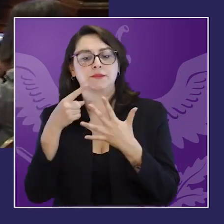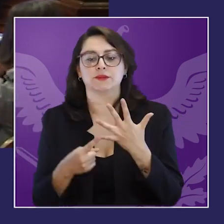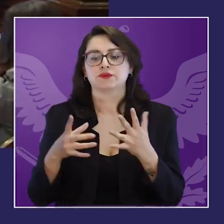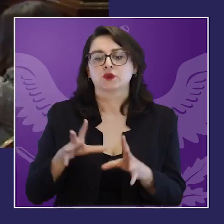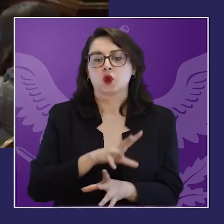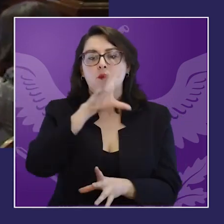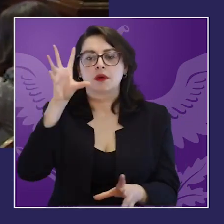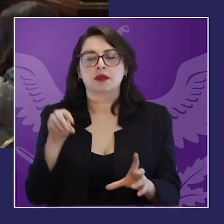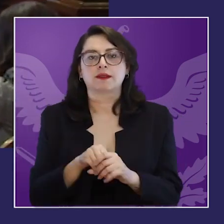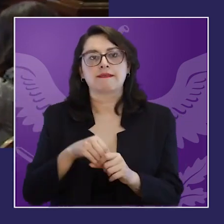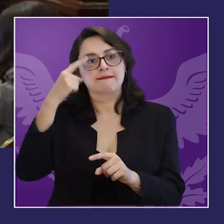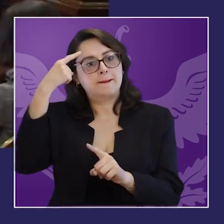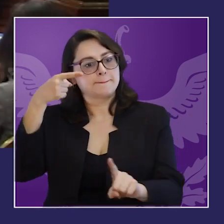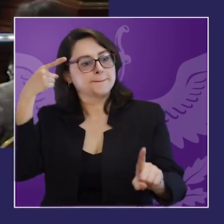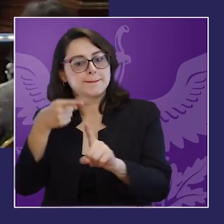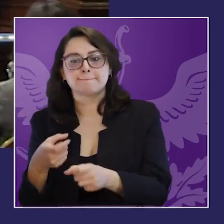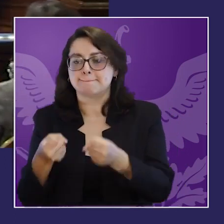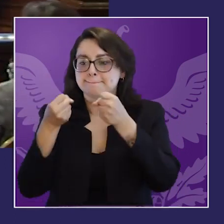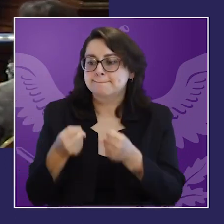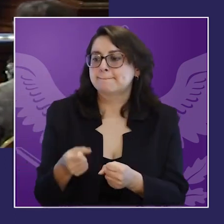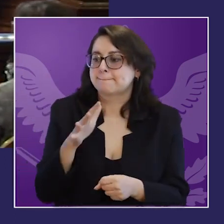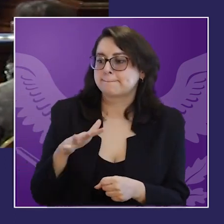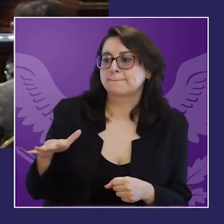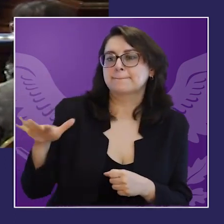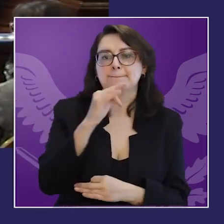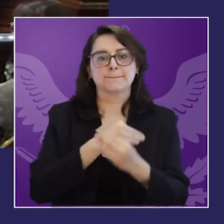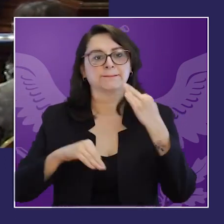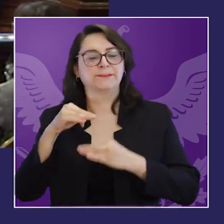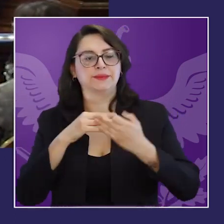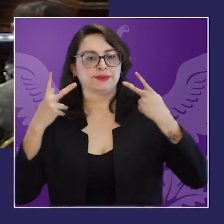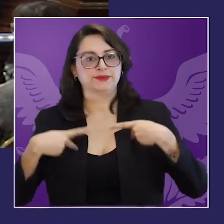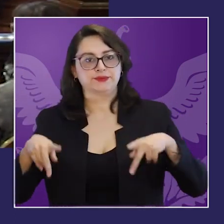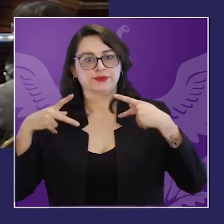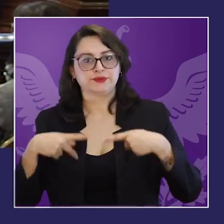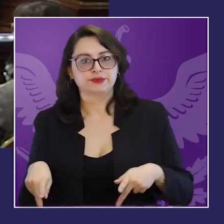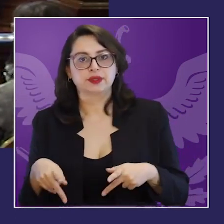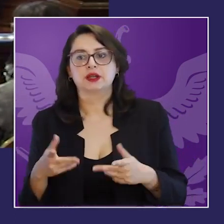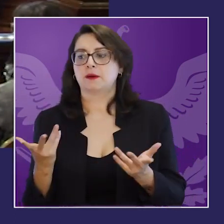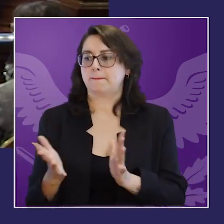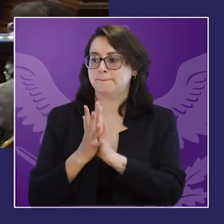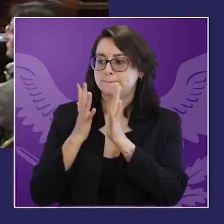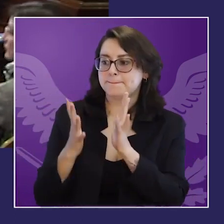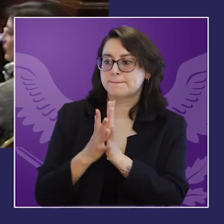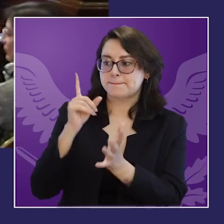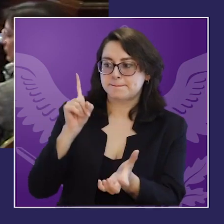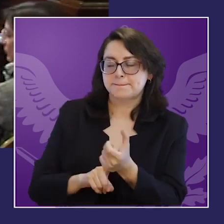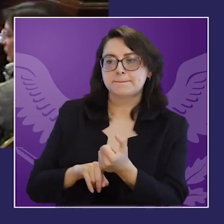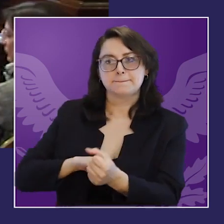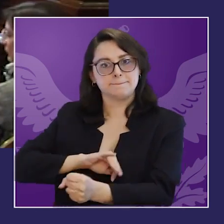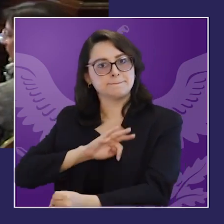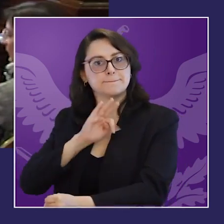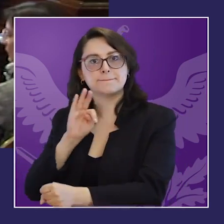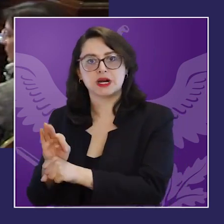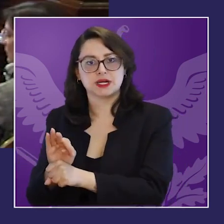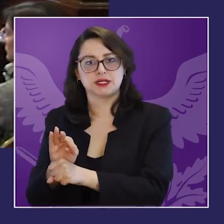delitos, y además que se adopten todas las medidas que sean necesarias para otorgar garantías de seguridad a todas las